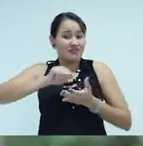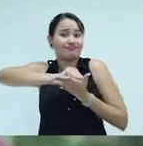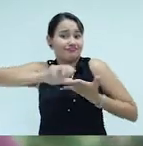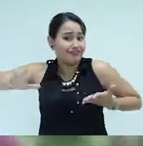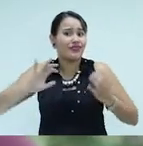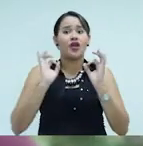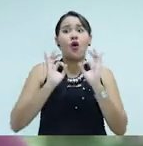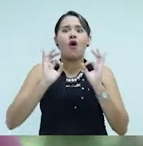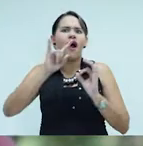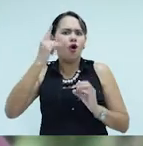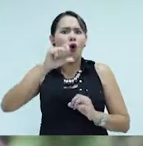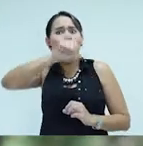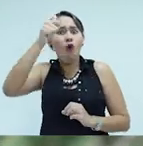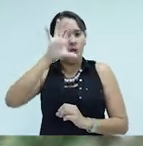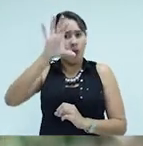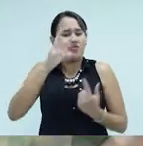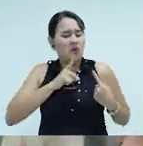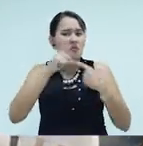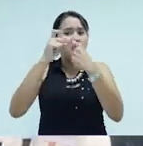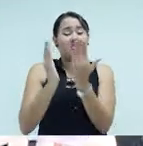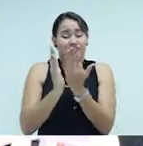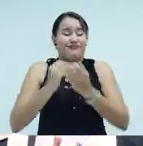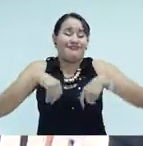exterior, darte a conocer como profesional.